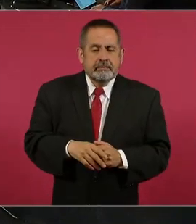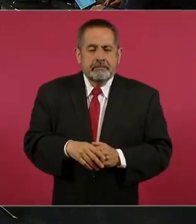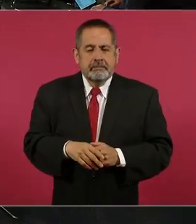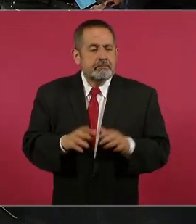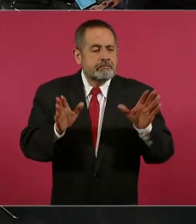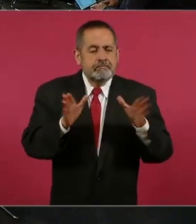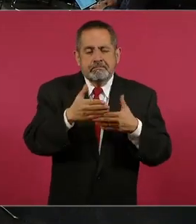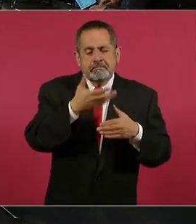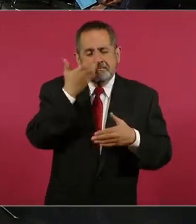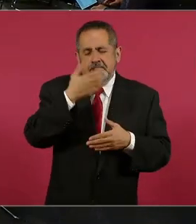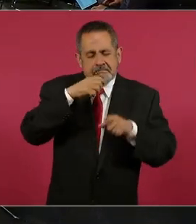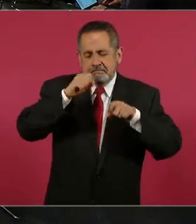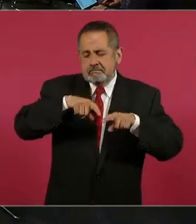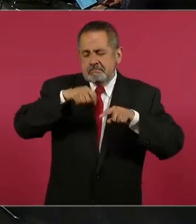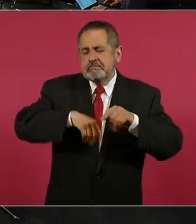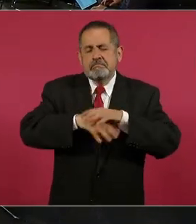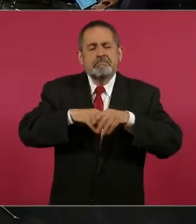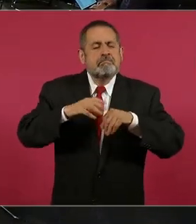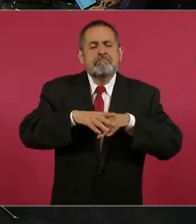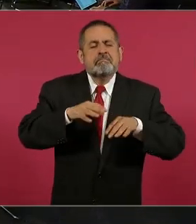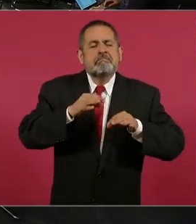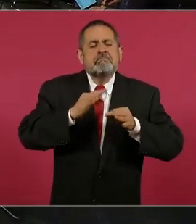conservador,